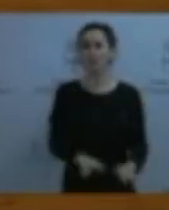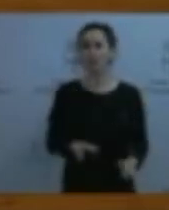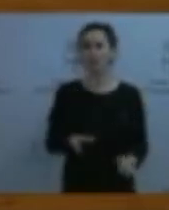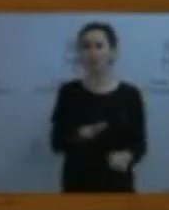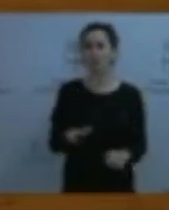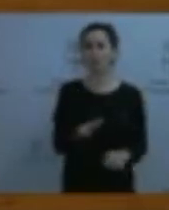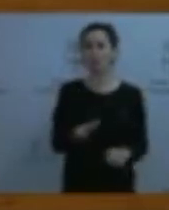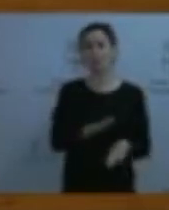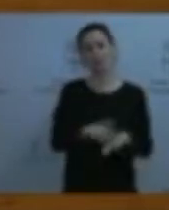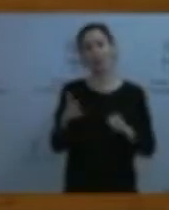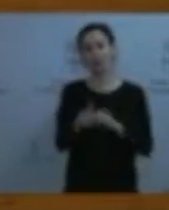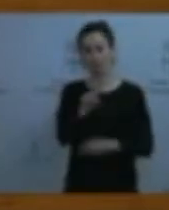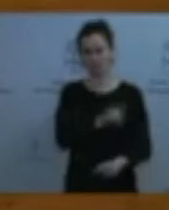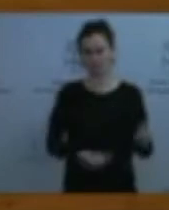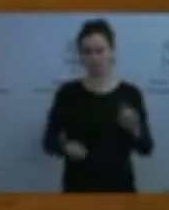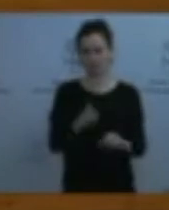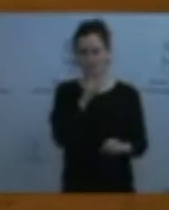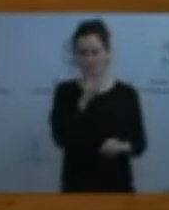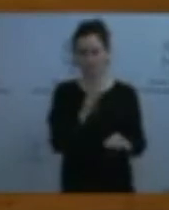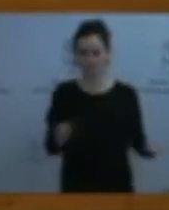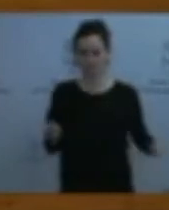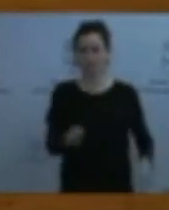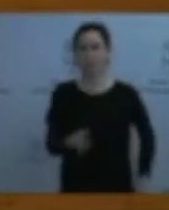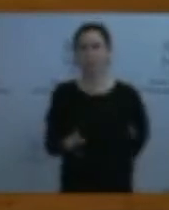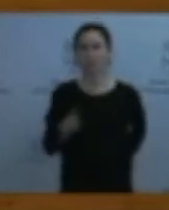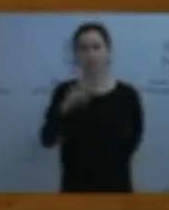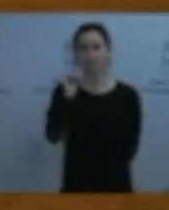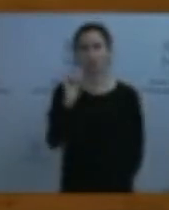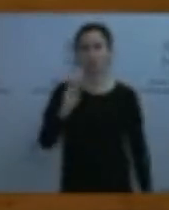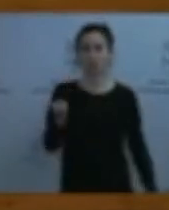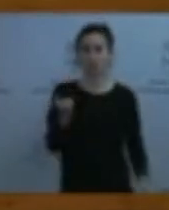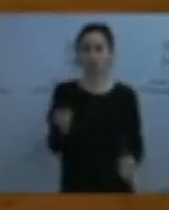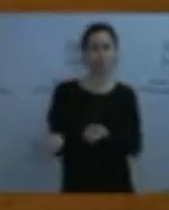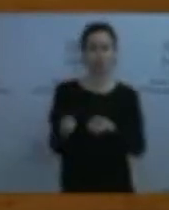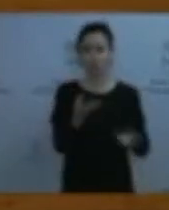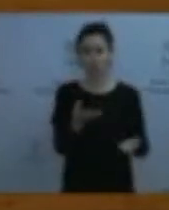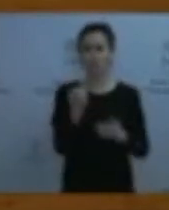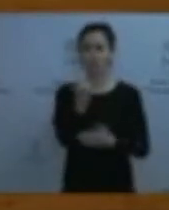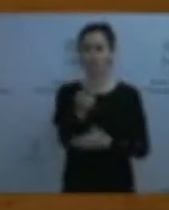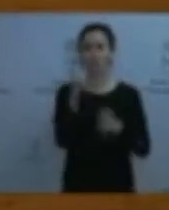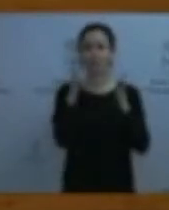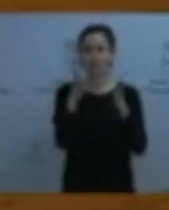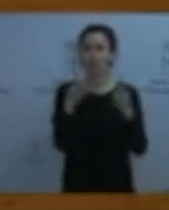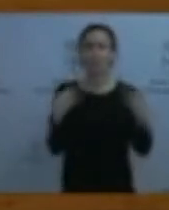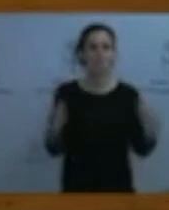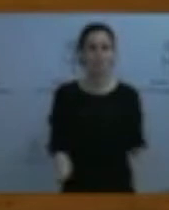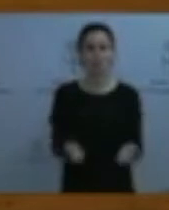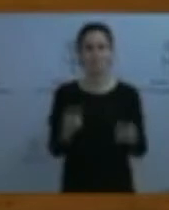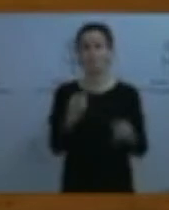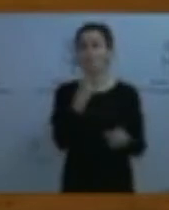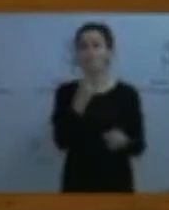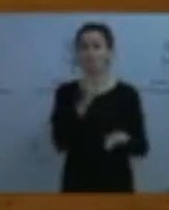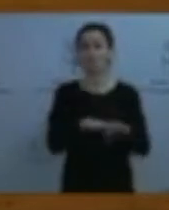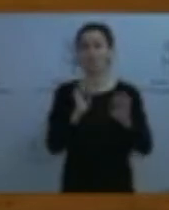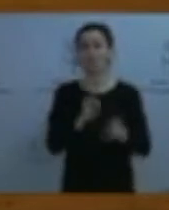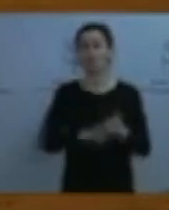evitar problemas. Otros riesgos que deberíamos informar, apoyar, asesorar, pues es la dificultad para obtener un